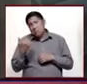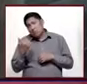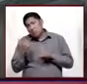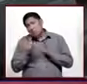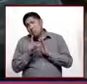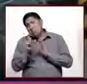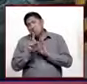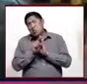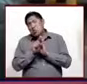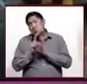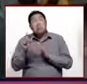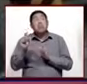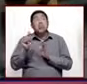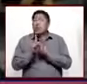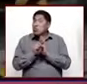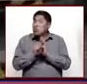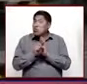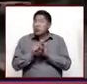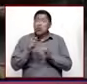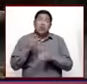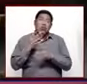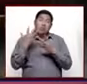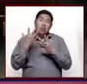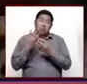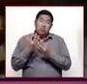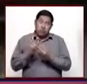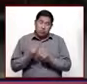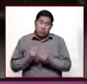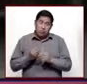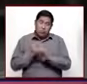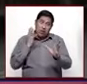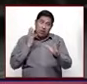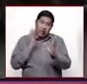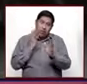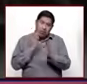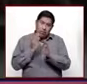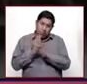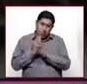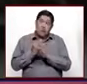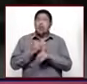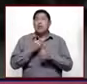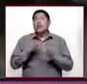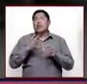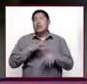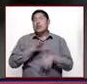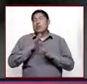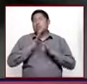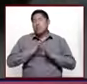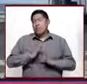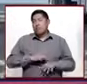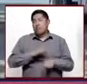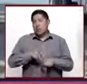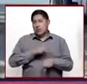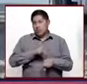20 minutos. De a poco las filas se van acabando y prácticamente se va normalizando lo que significa el combustible acá en la